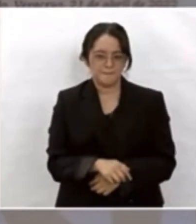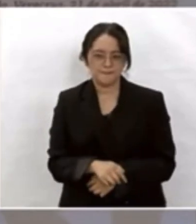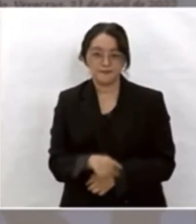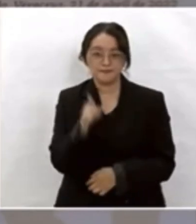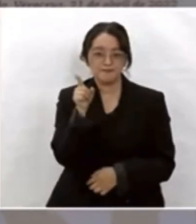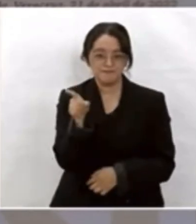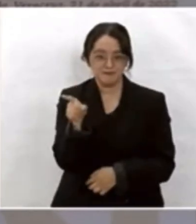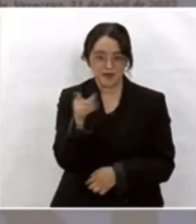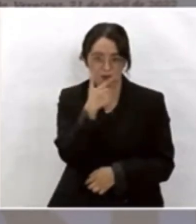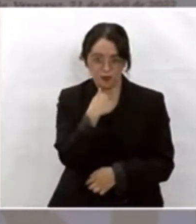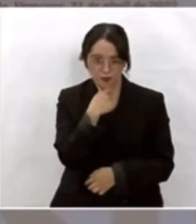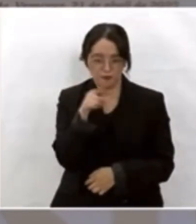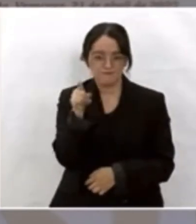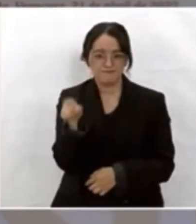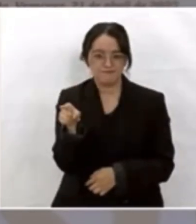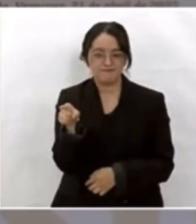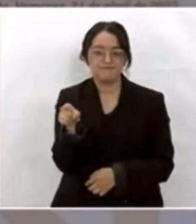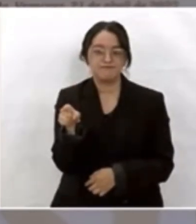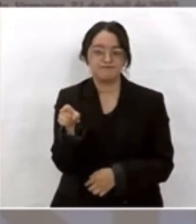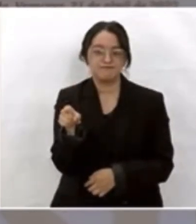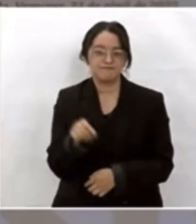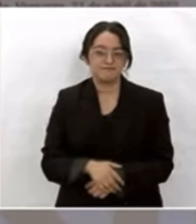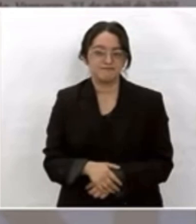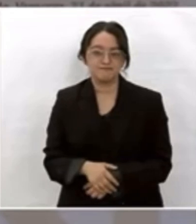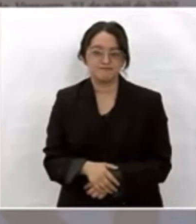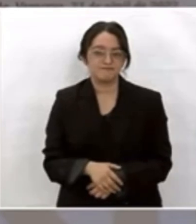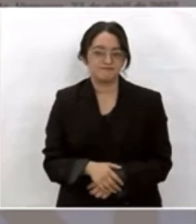Ese embajador, con